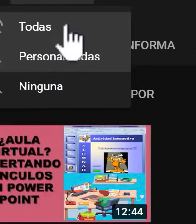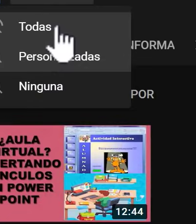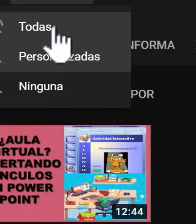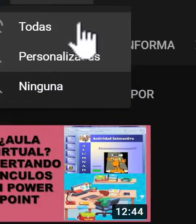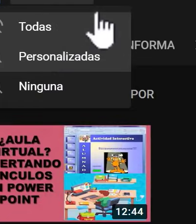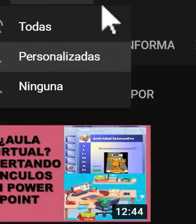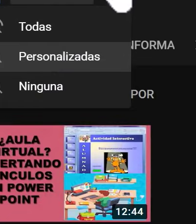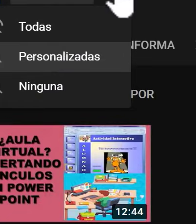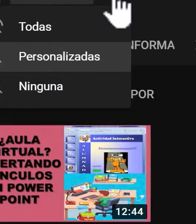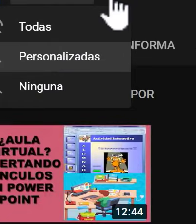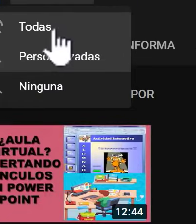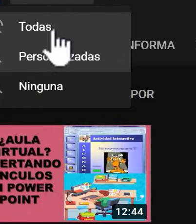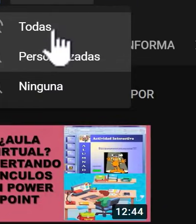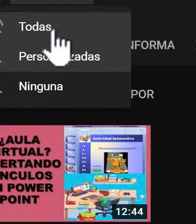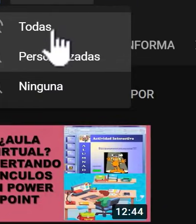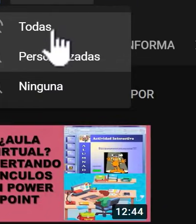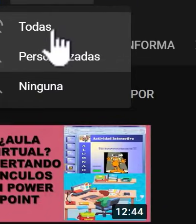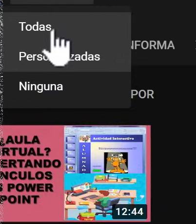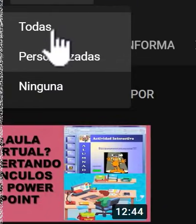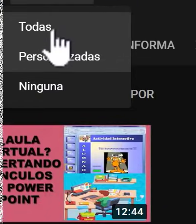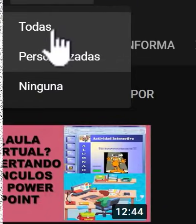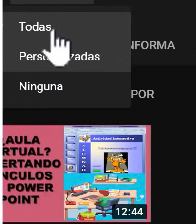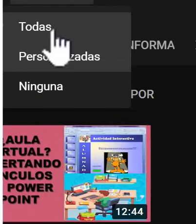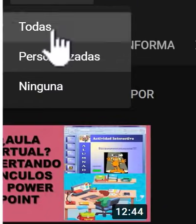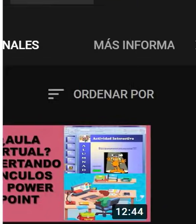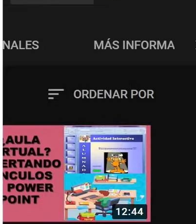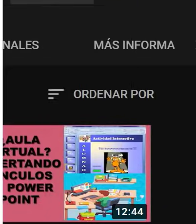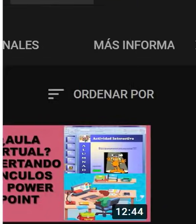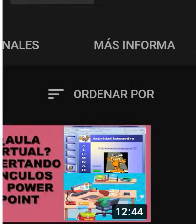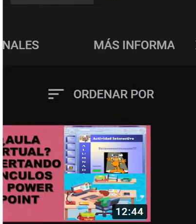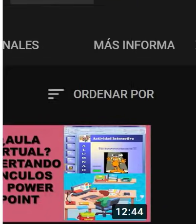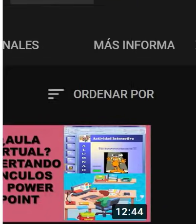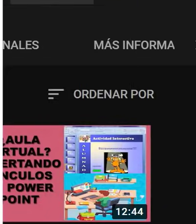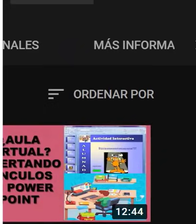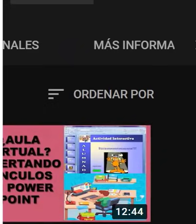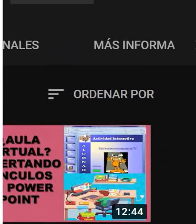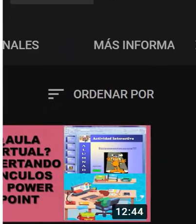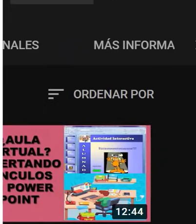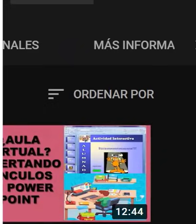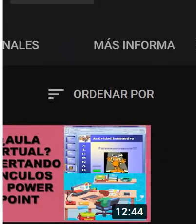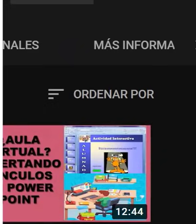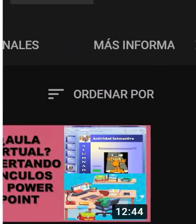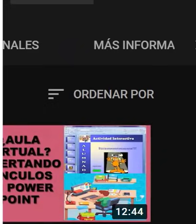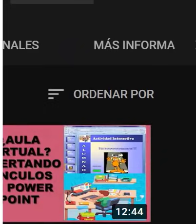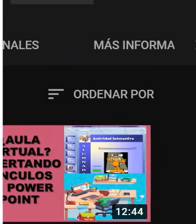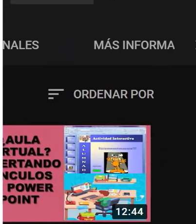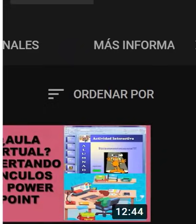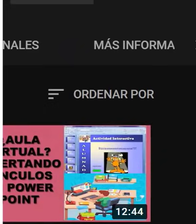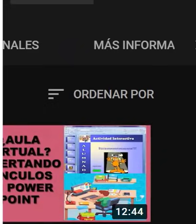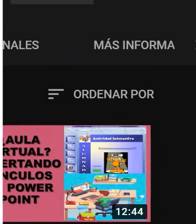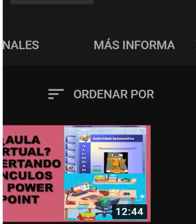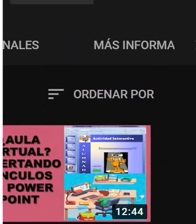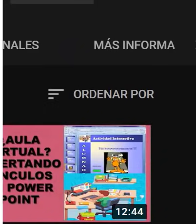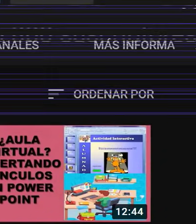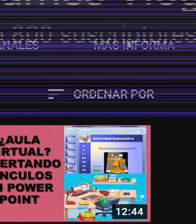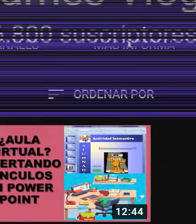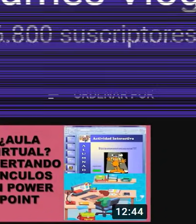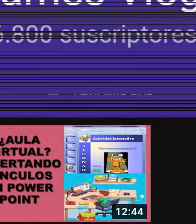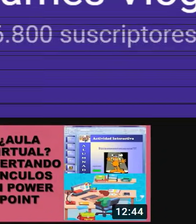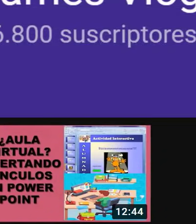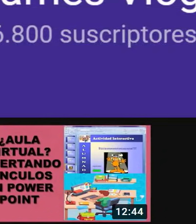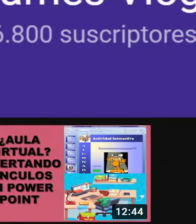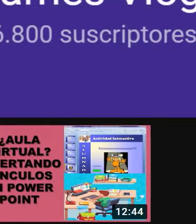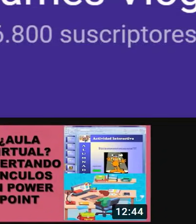las notificaciones. Nada más ve a la campana y ponle todas. Que no se te olvide darle like al video, compartir y dejar algún